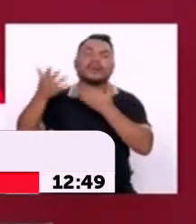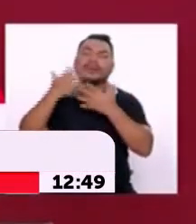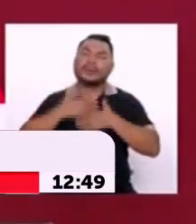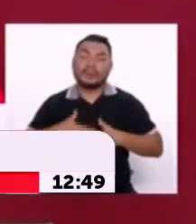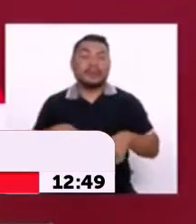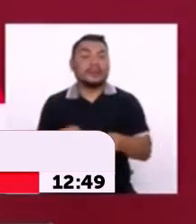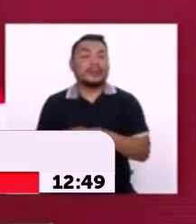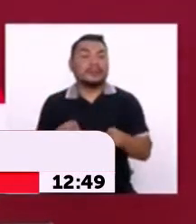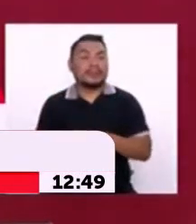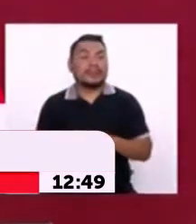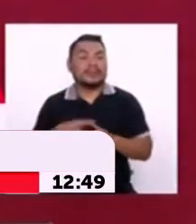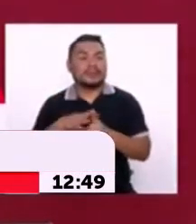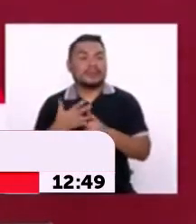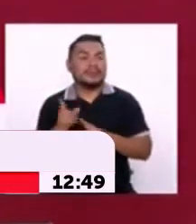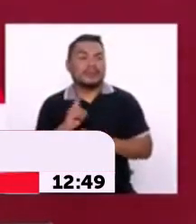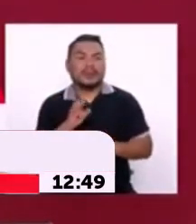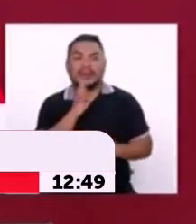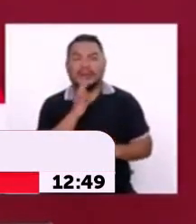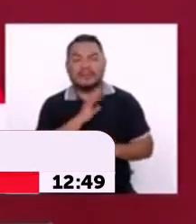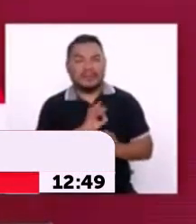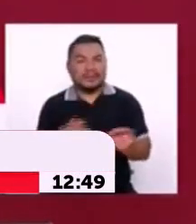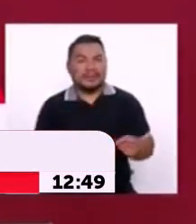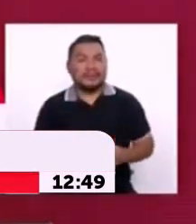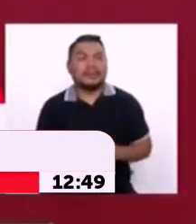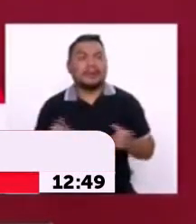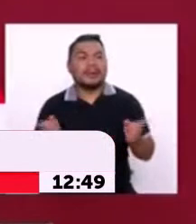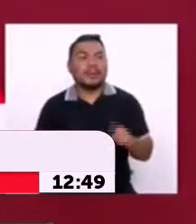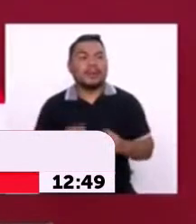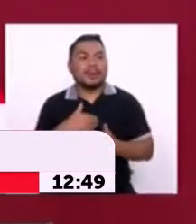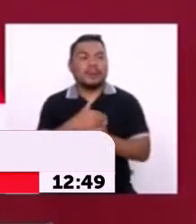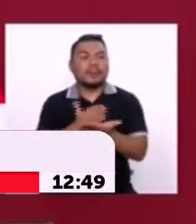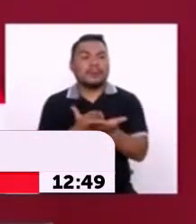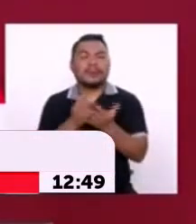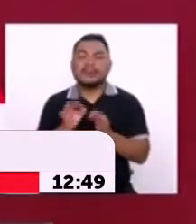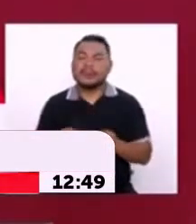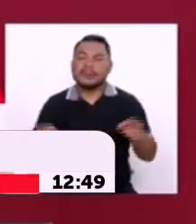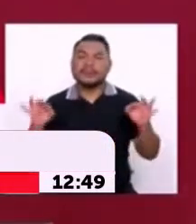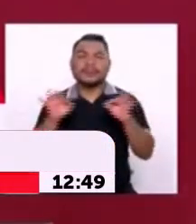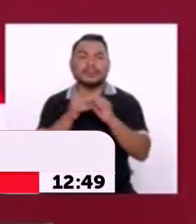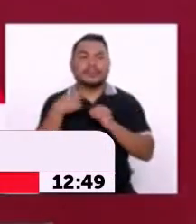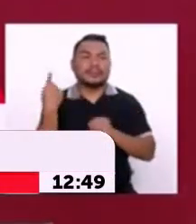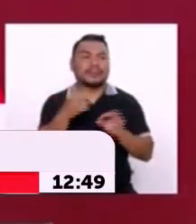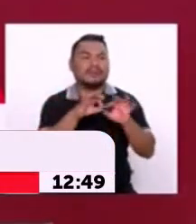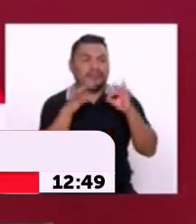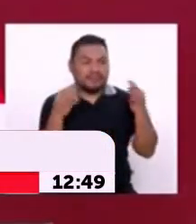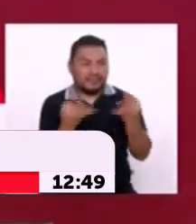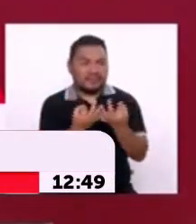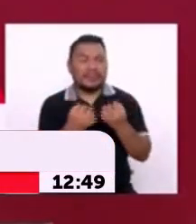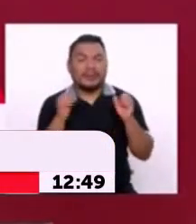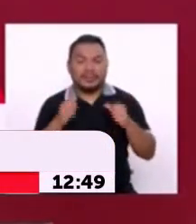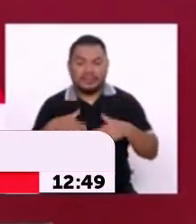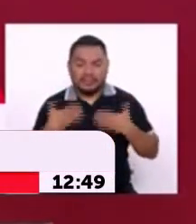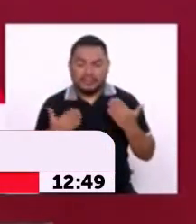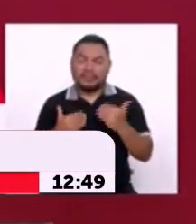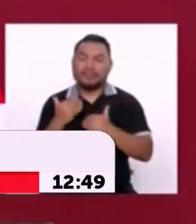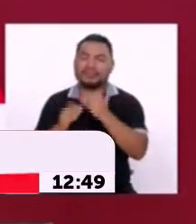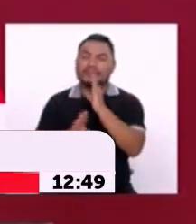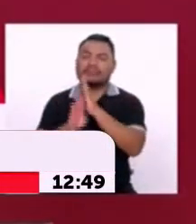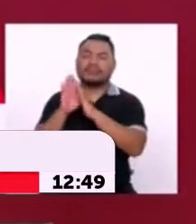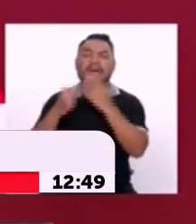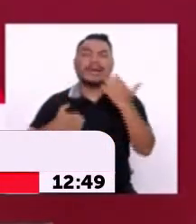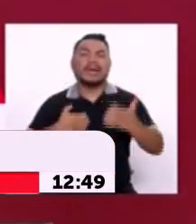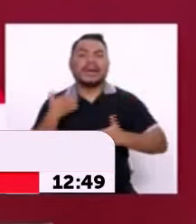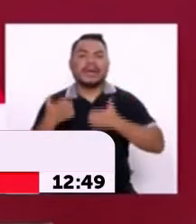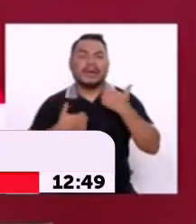inclusive, situación que ya no se habla, cuando es la parte, creo, fundamental para que las familias puedan